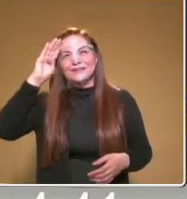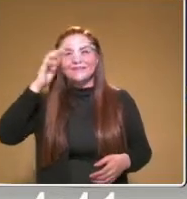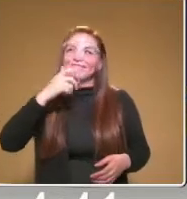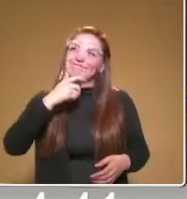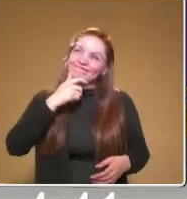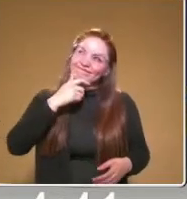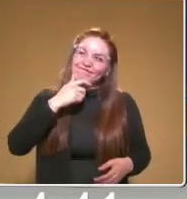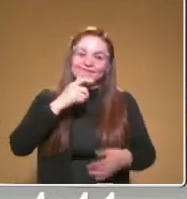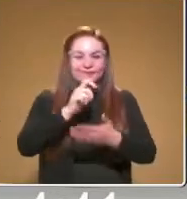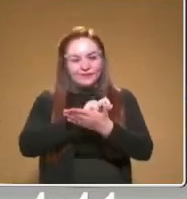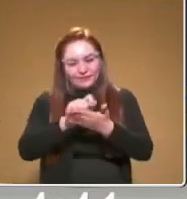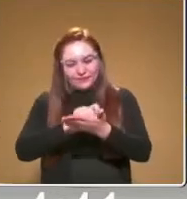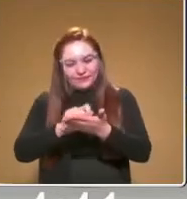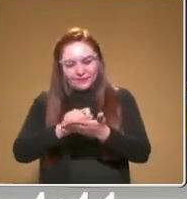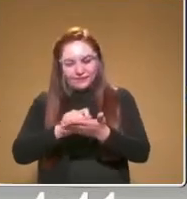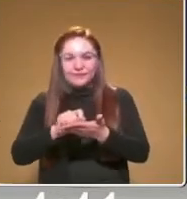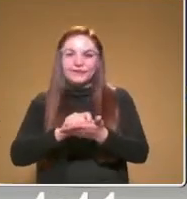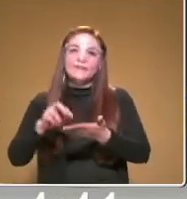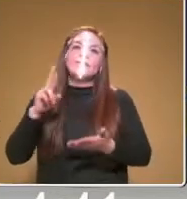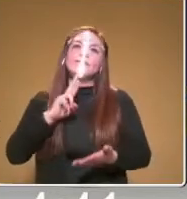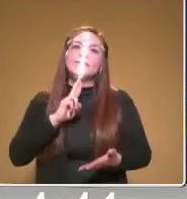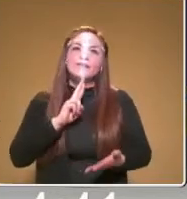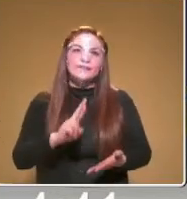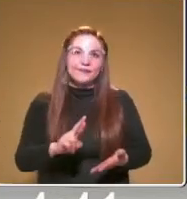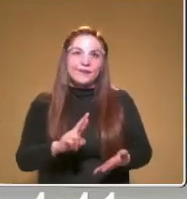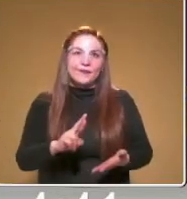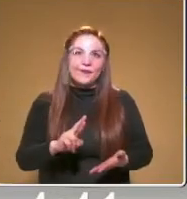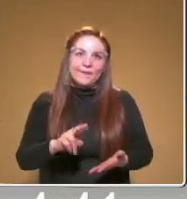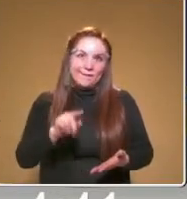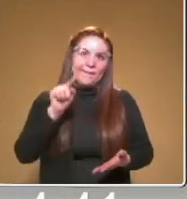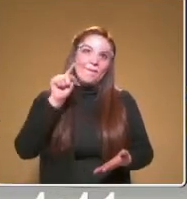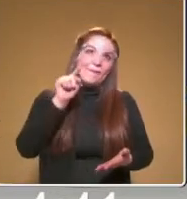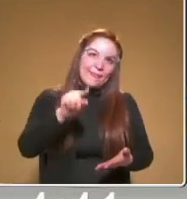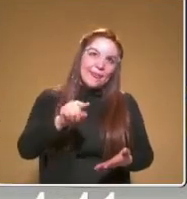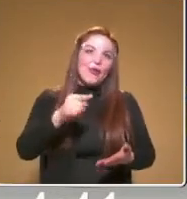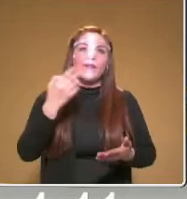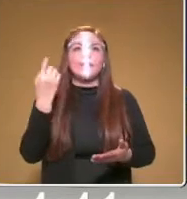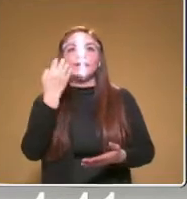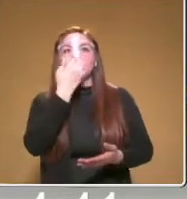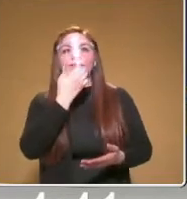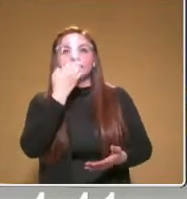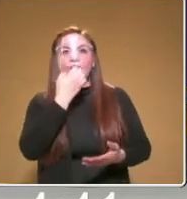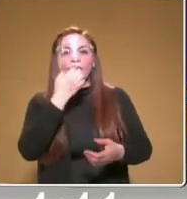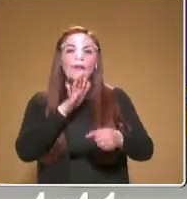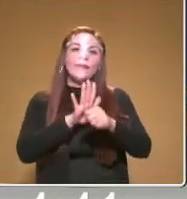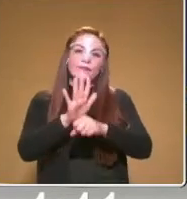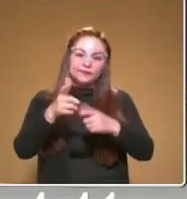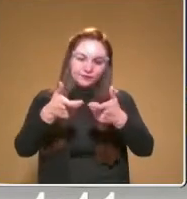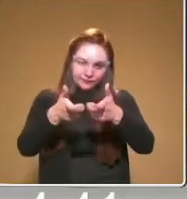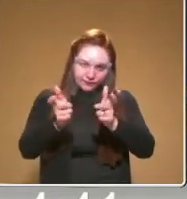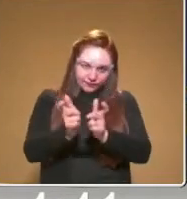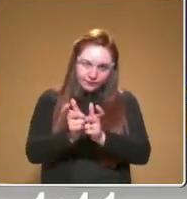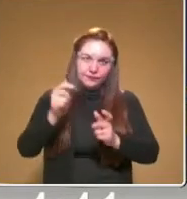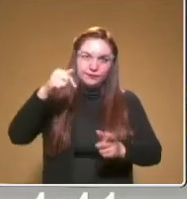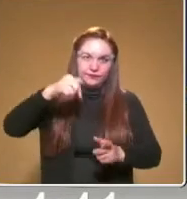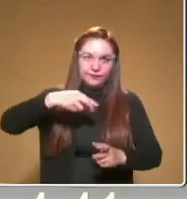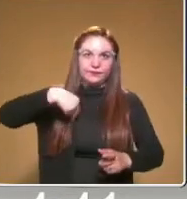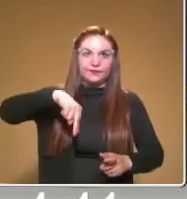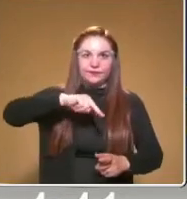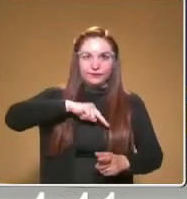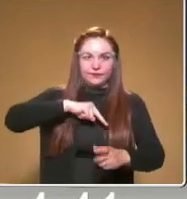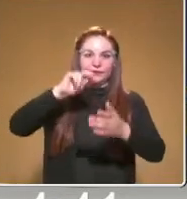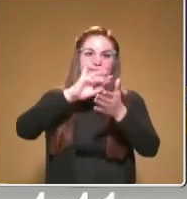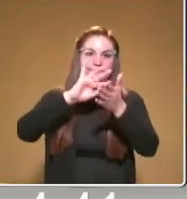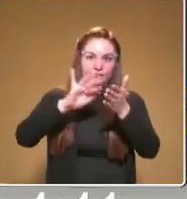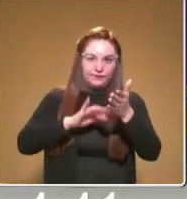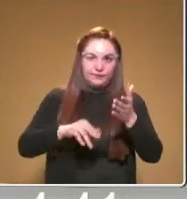analizando y escribiendo las respuestas, obviamente, maestra, poniendo de qué escuela y de qué grado es, bueno, nosotros aquí los leemos y es momento,